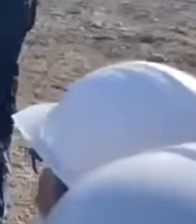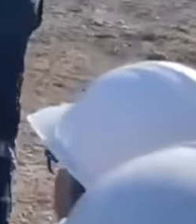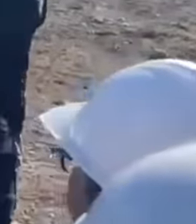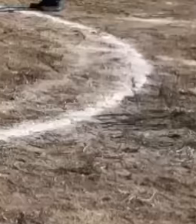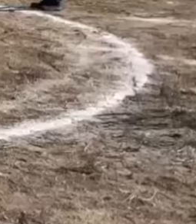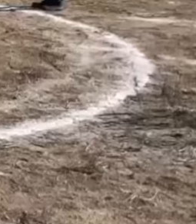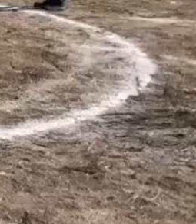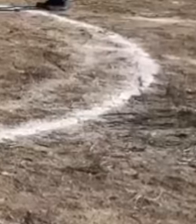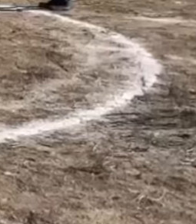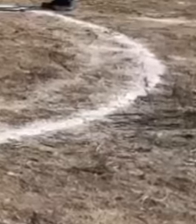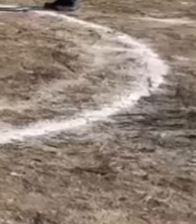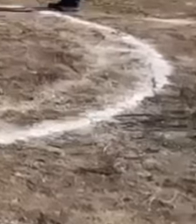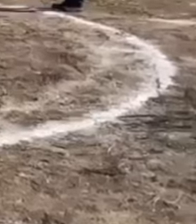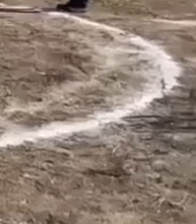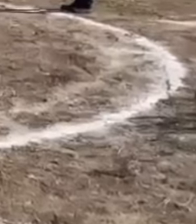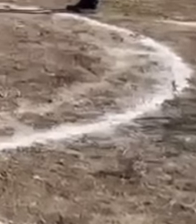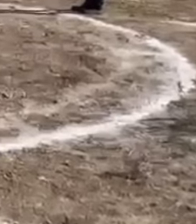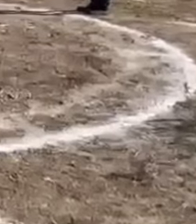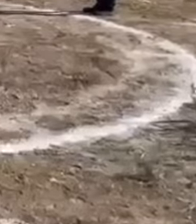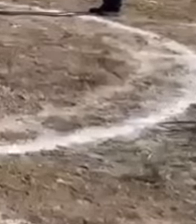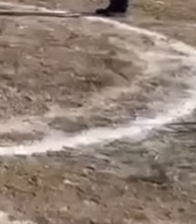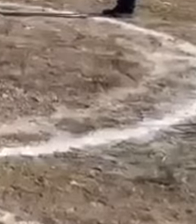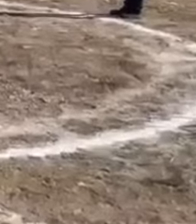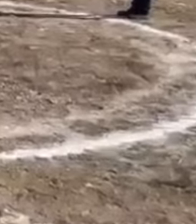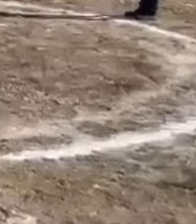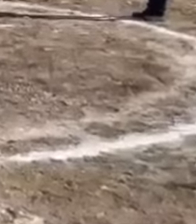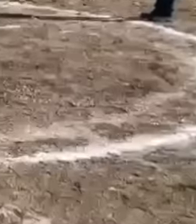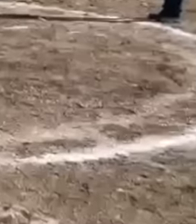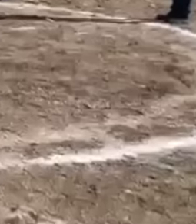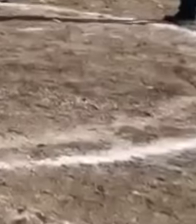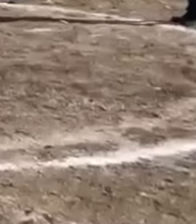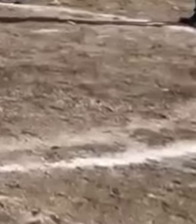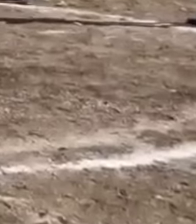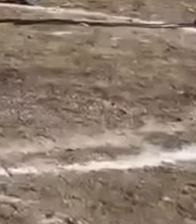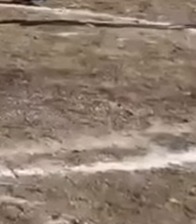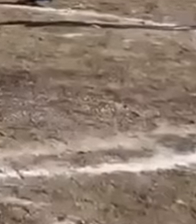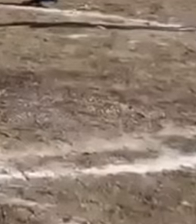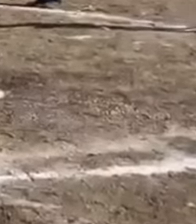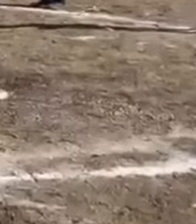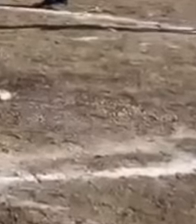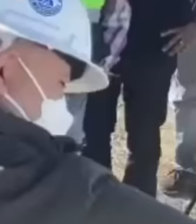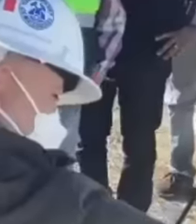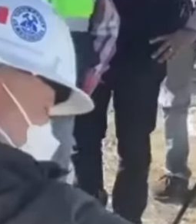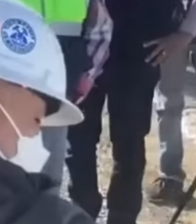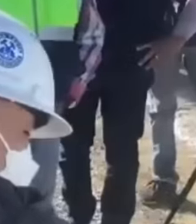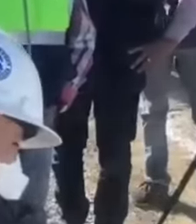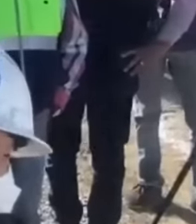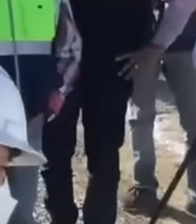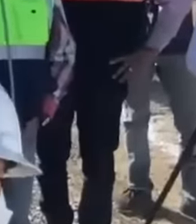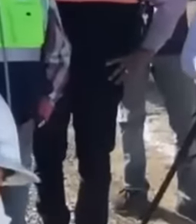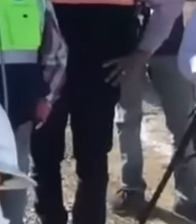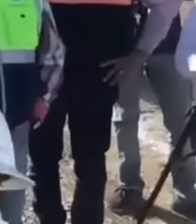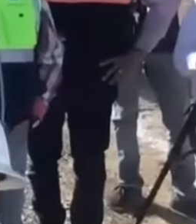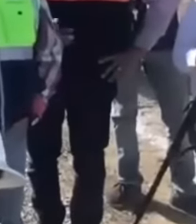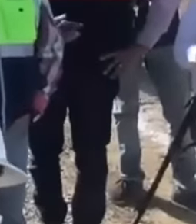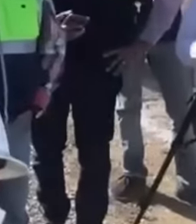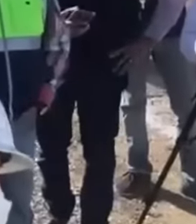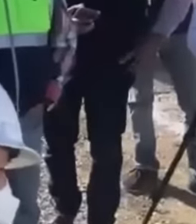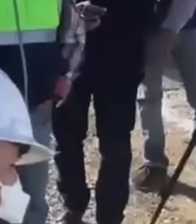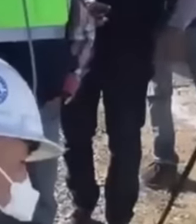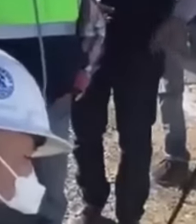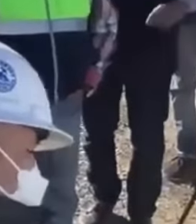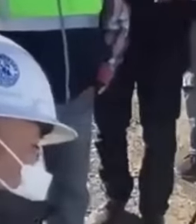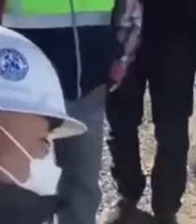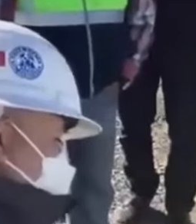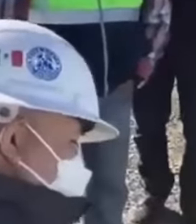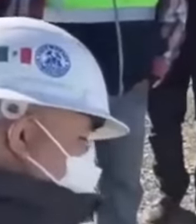que la orden de iniciar con las excavaciones para hallar los restos humanos fue emitida por el presidente Andrés Manuel López Obrador